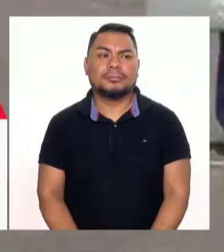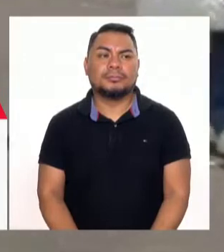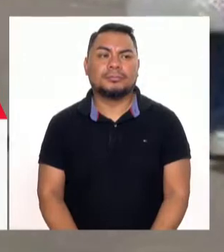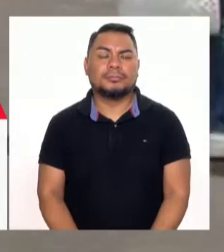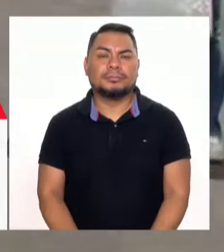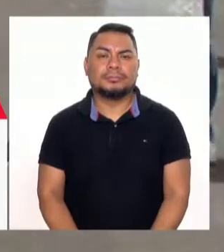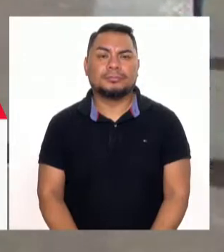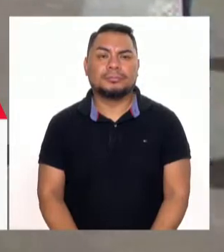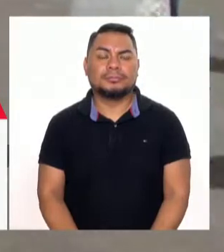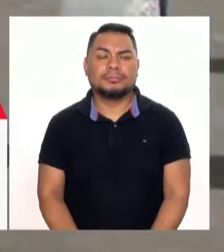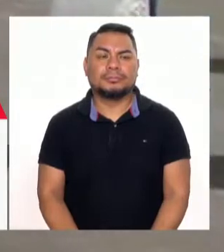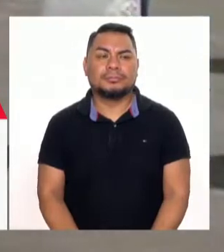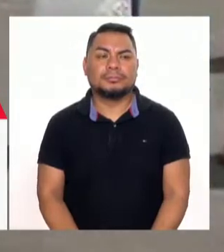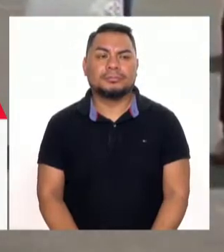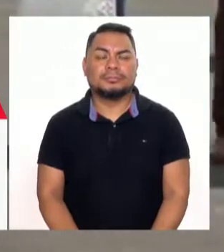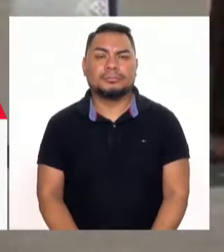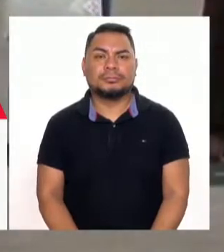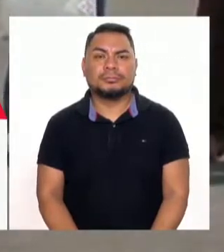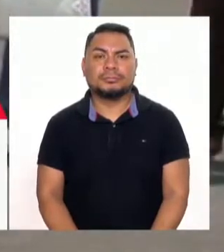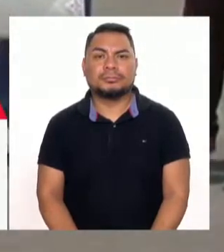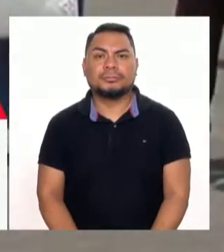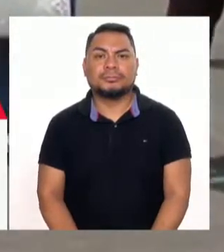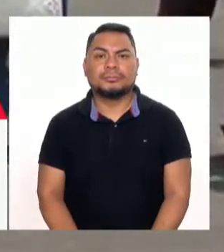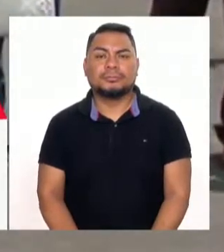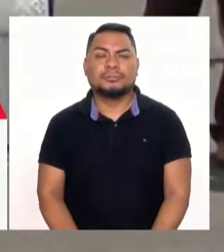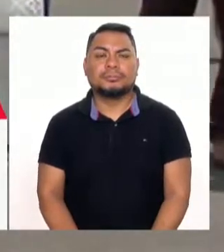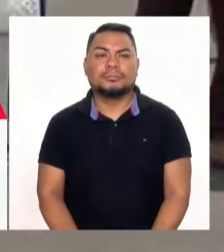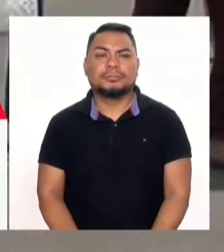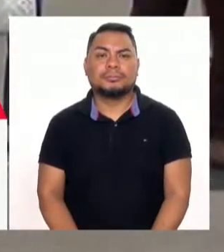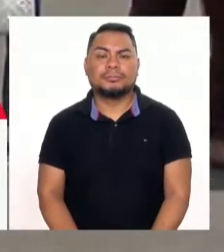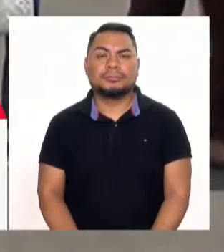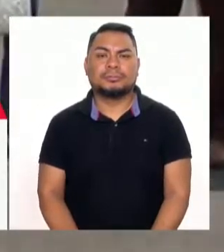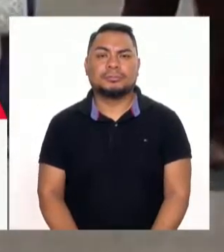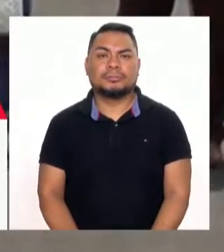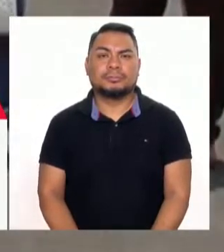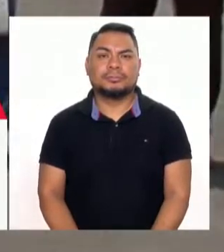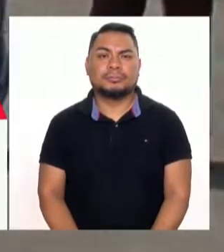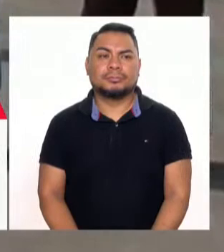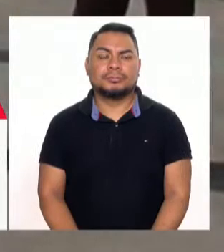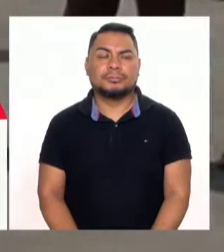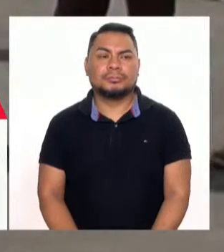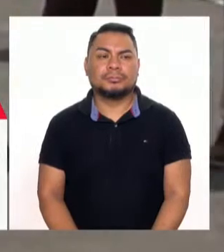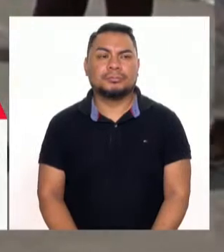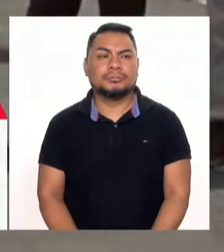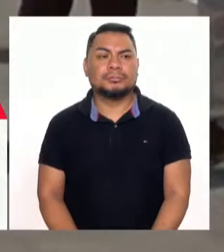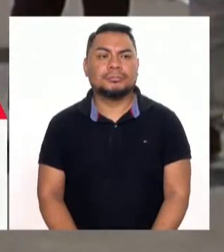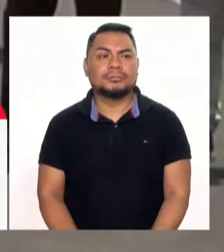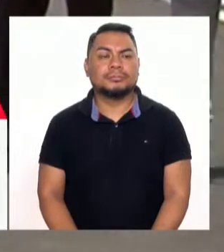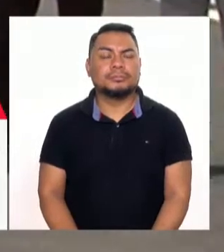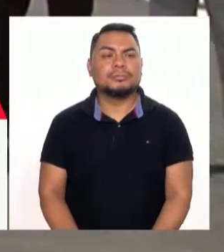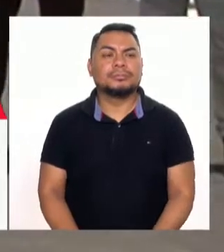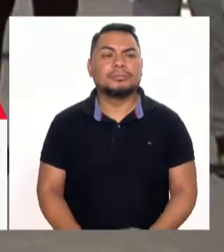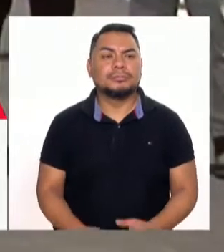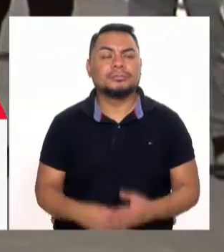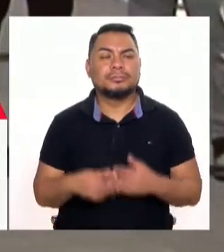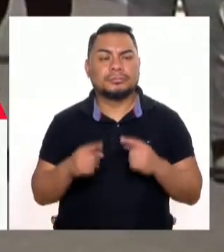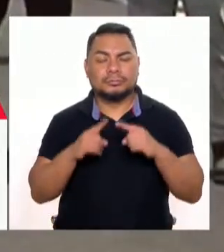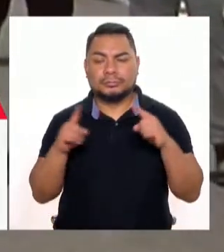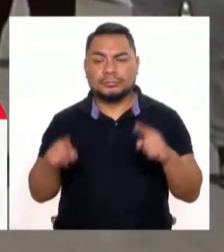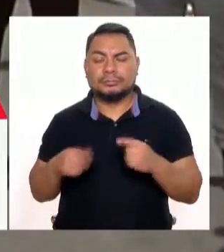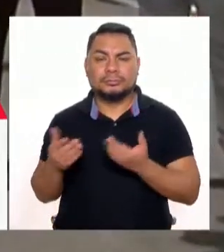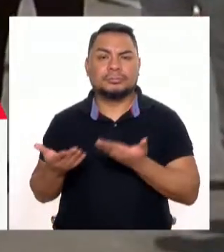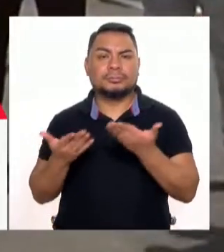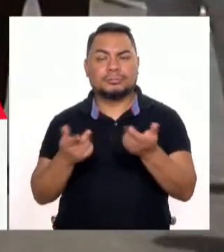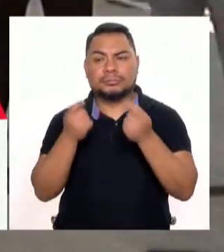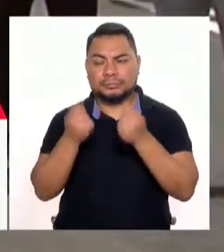558 para retornar tomando aquí participando de la Expo amazónica que este año se desarrollará